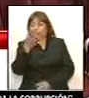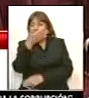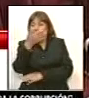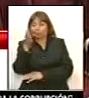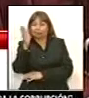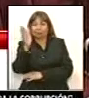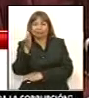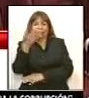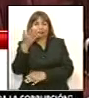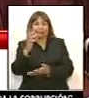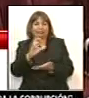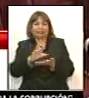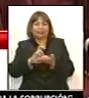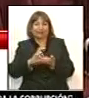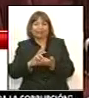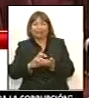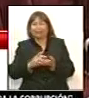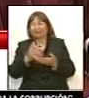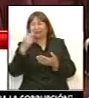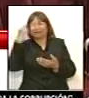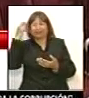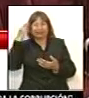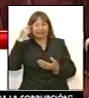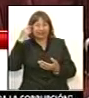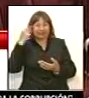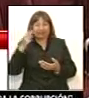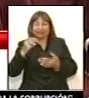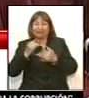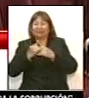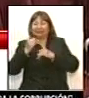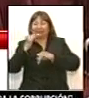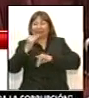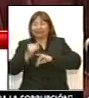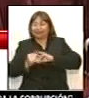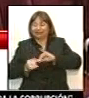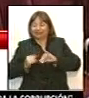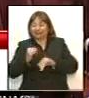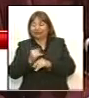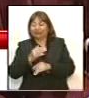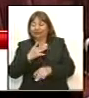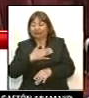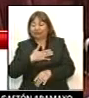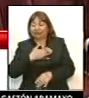Grupo de Lima, ¿no? Y como parte de una política internacional, y esto es mi postura personal,